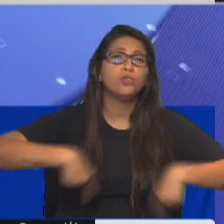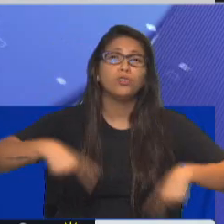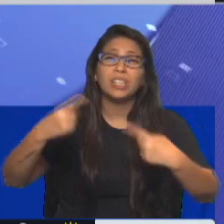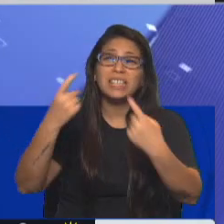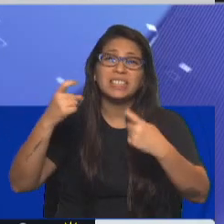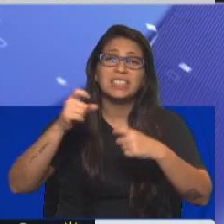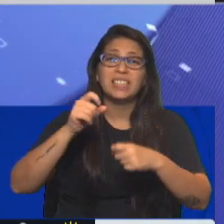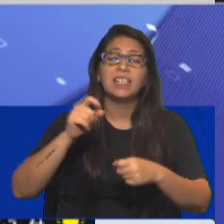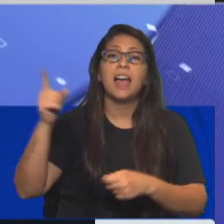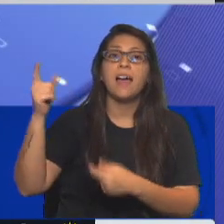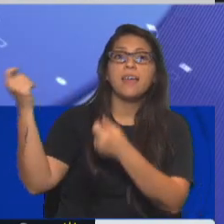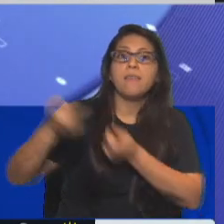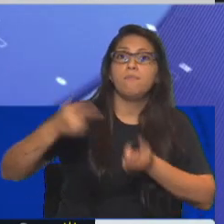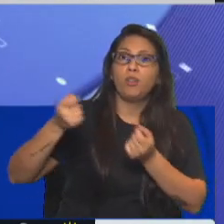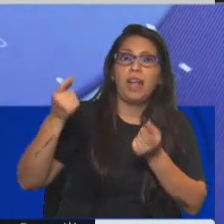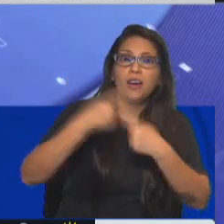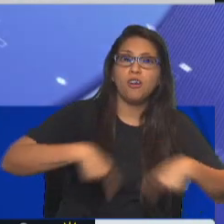dependencia de las importaciones.